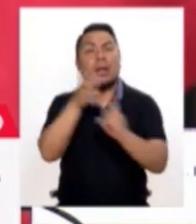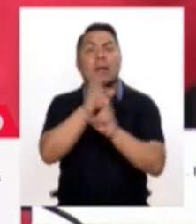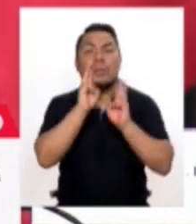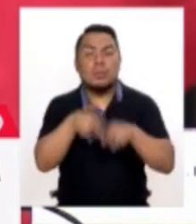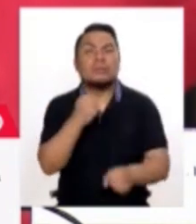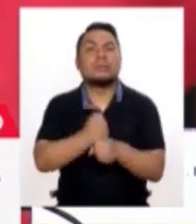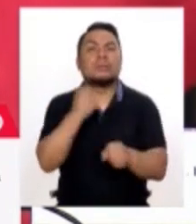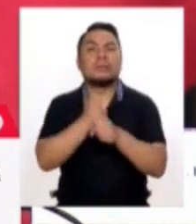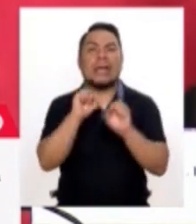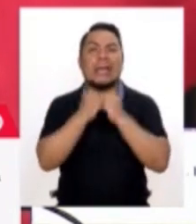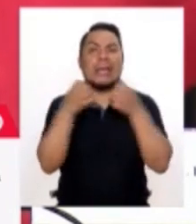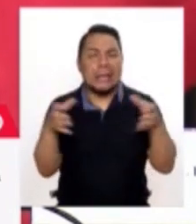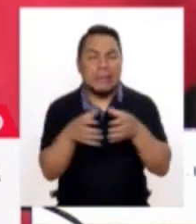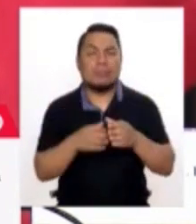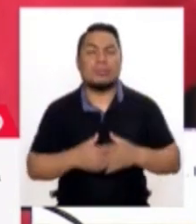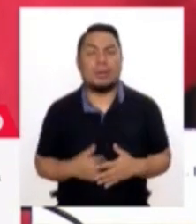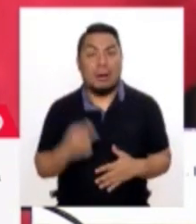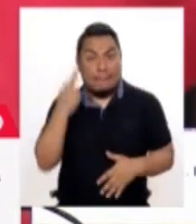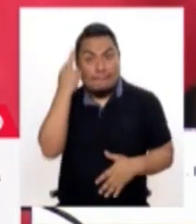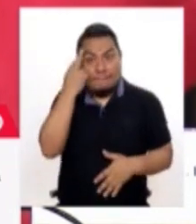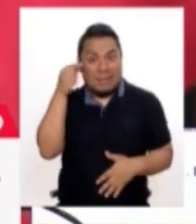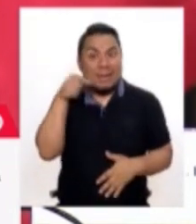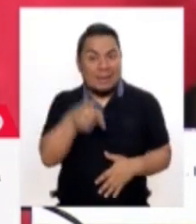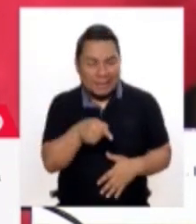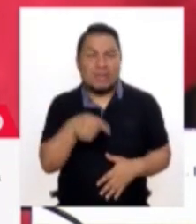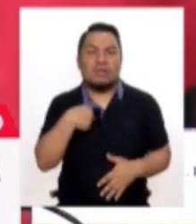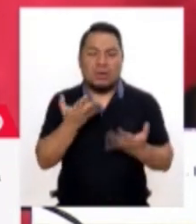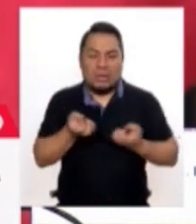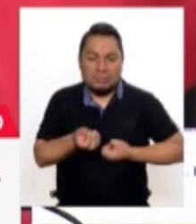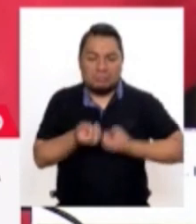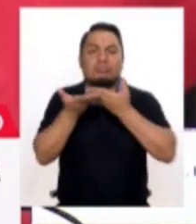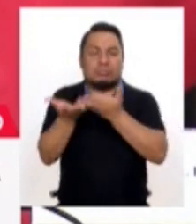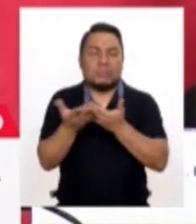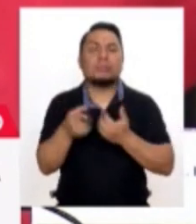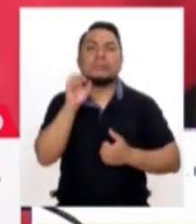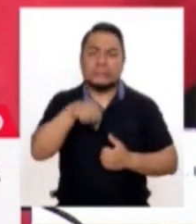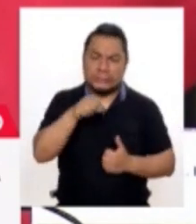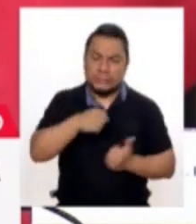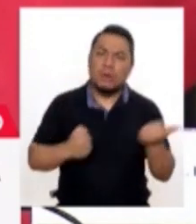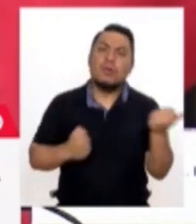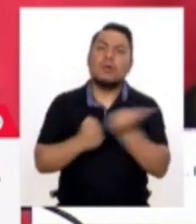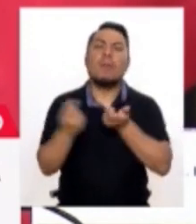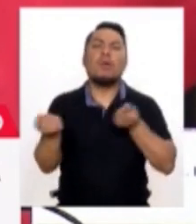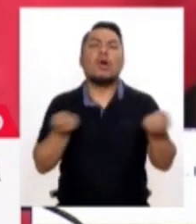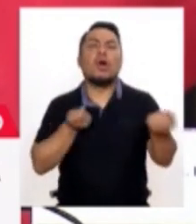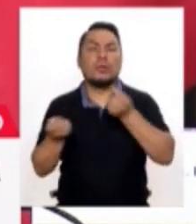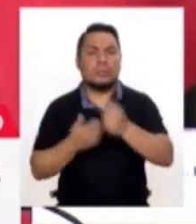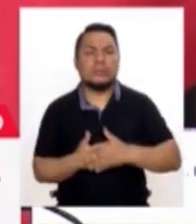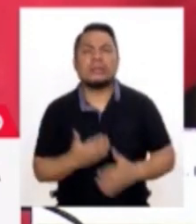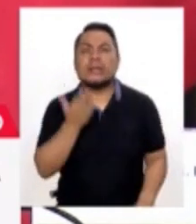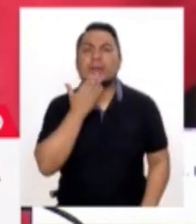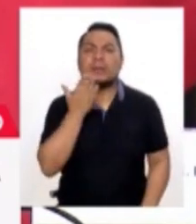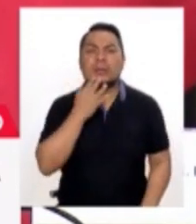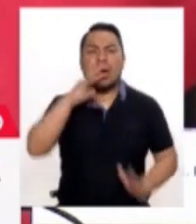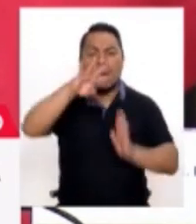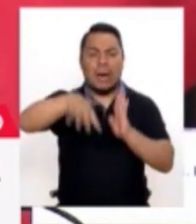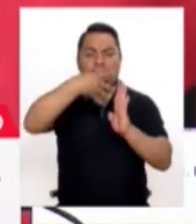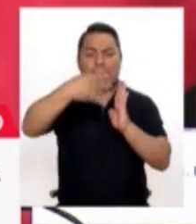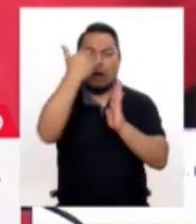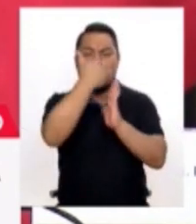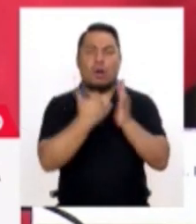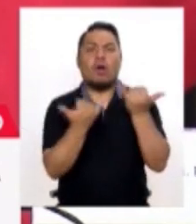y un trabajo en equipo. Por ello, quiero expresar nuestro respaldo gubernamental a la agenda de